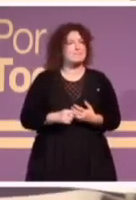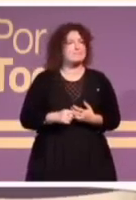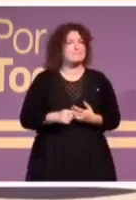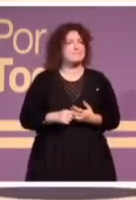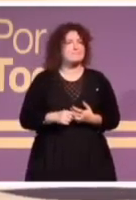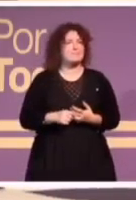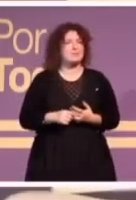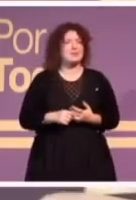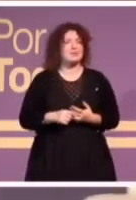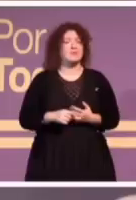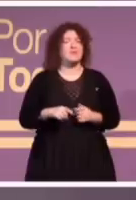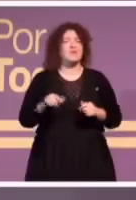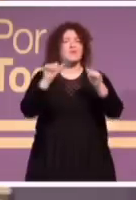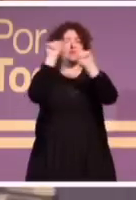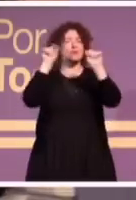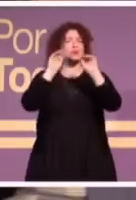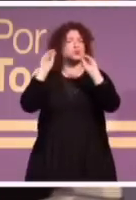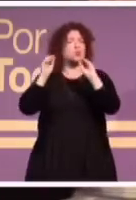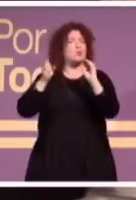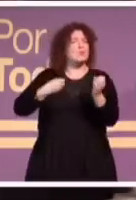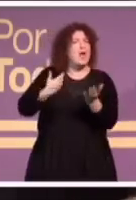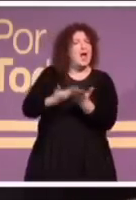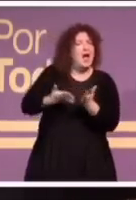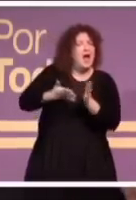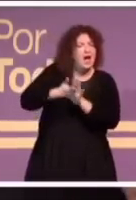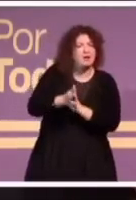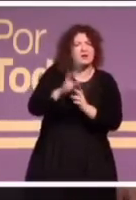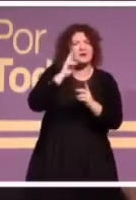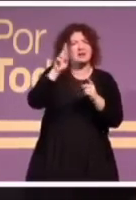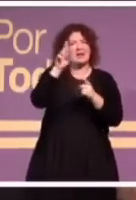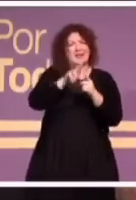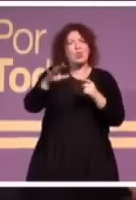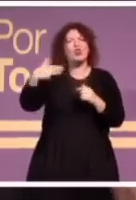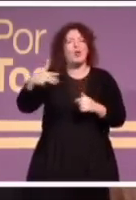Es que esos argumentos se repiten en los centros de